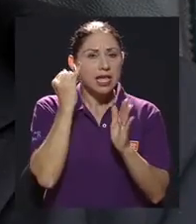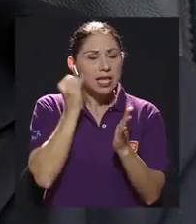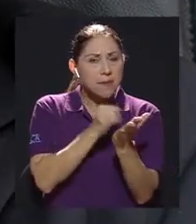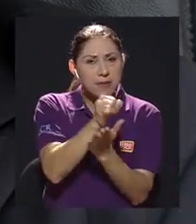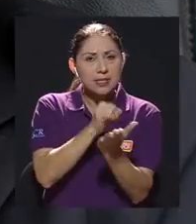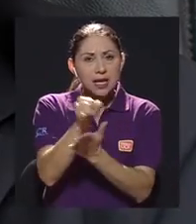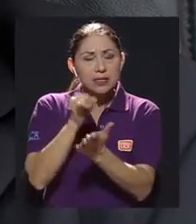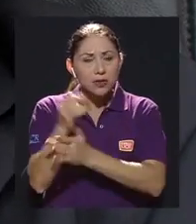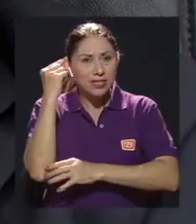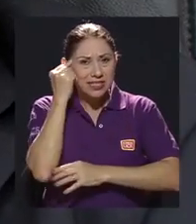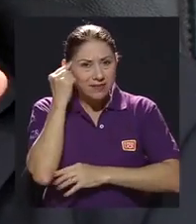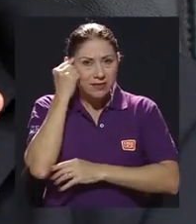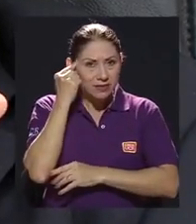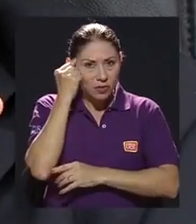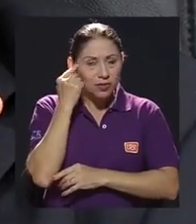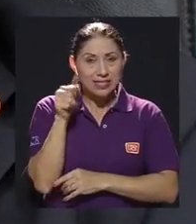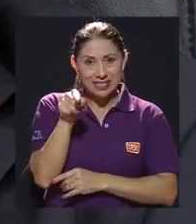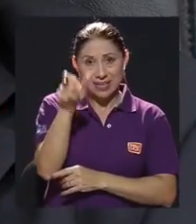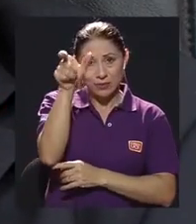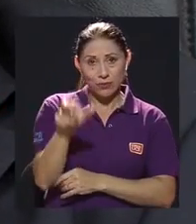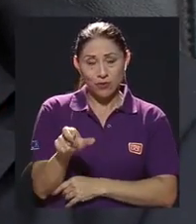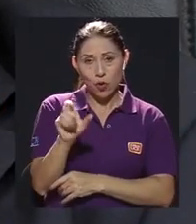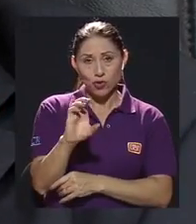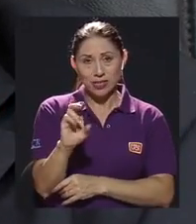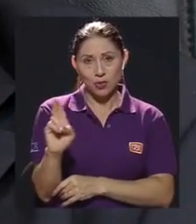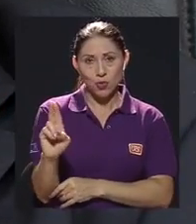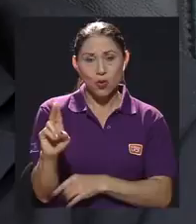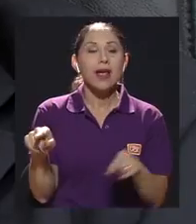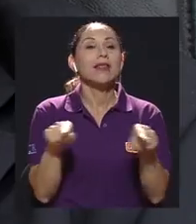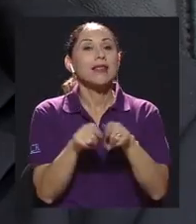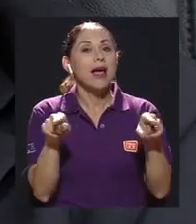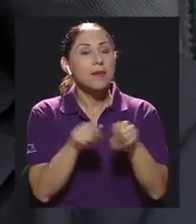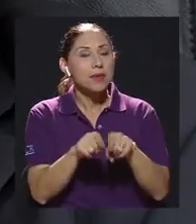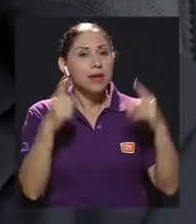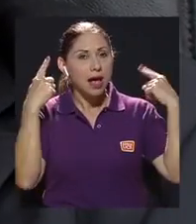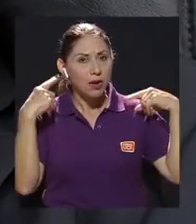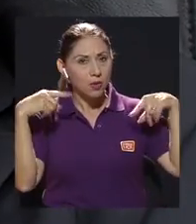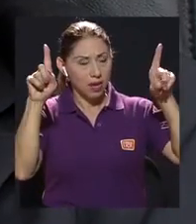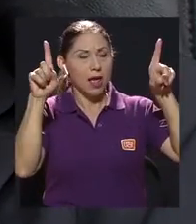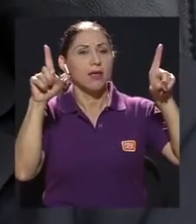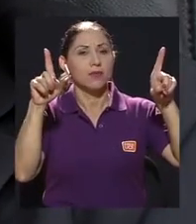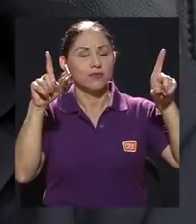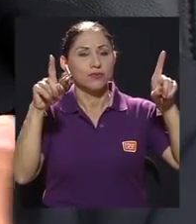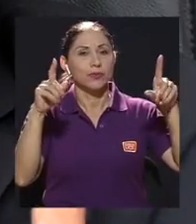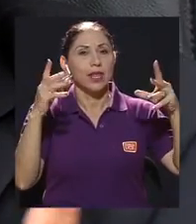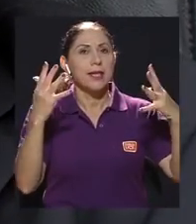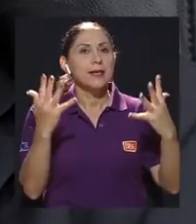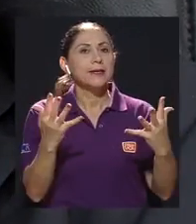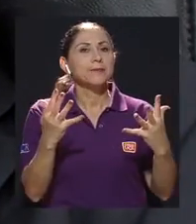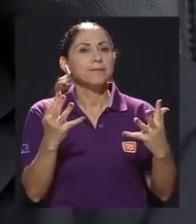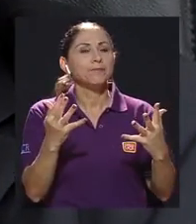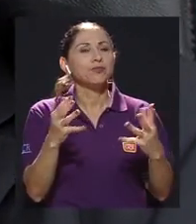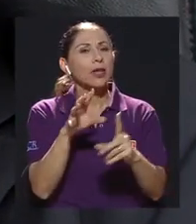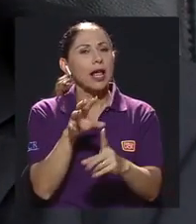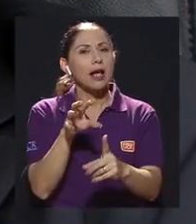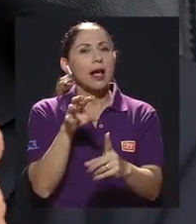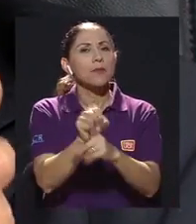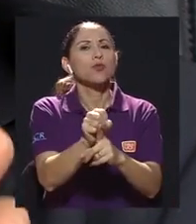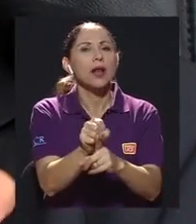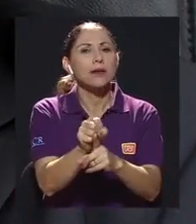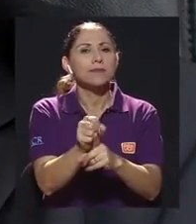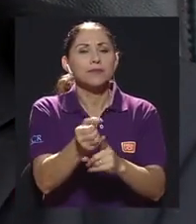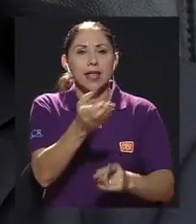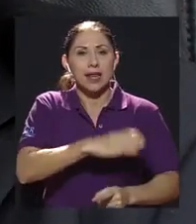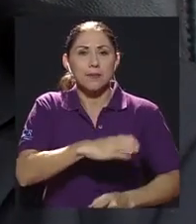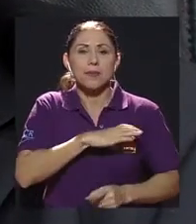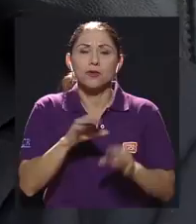de Constantino, sino que ha logrado también capturar, digamos, los elementos fundamentales de los